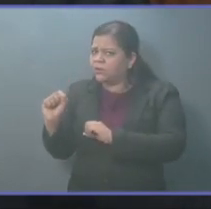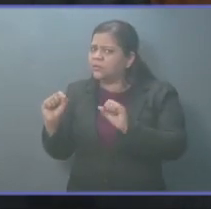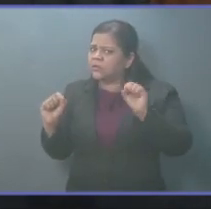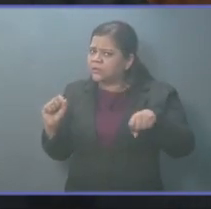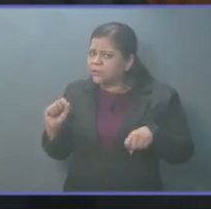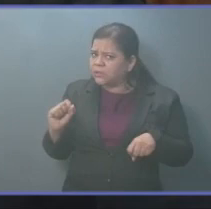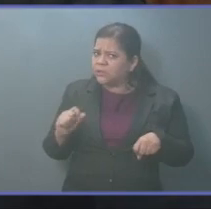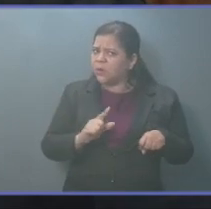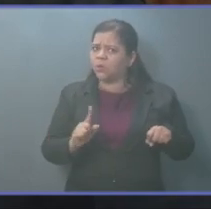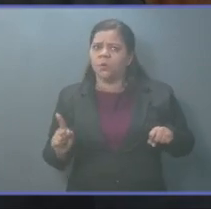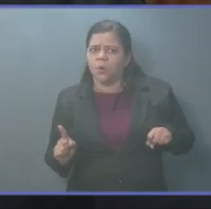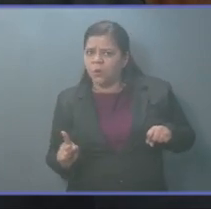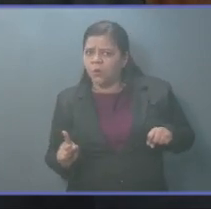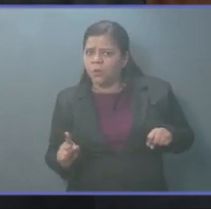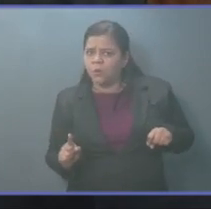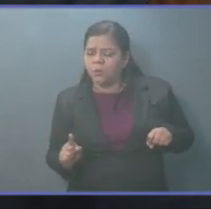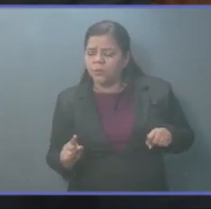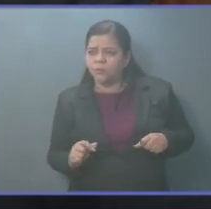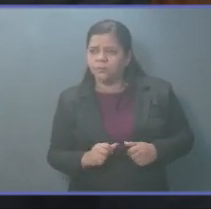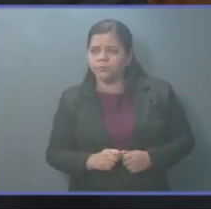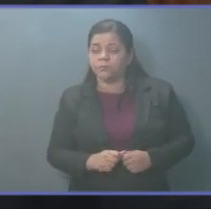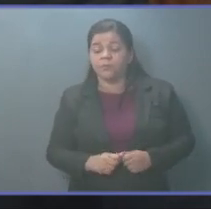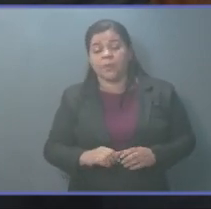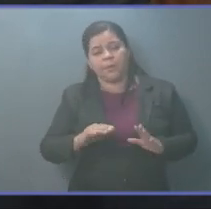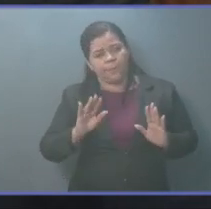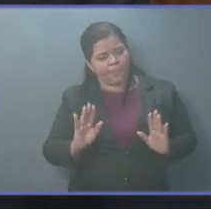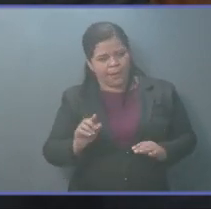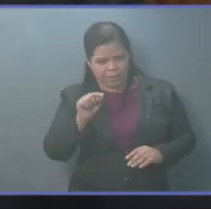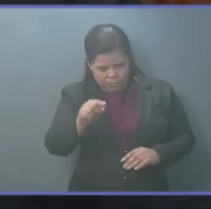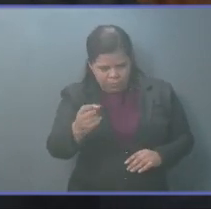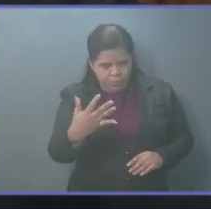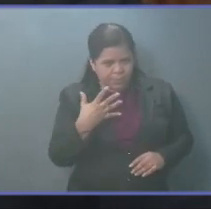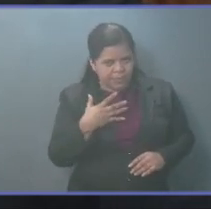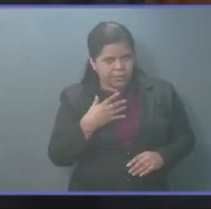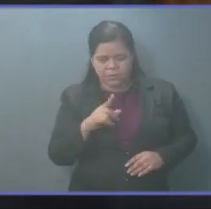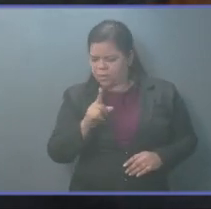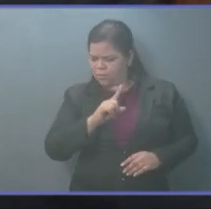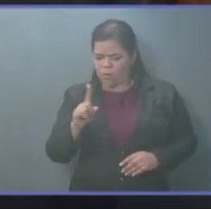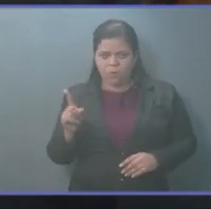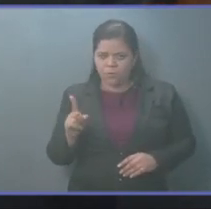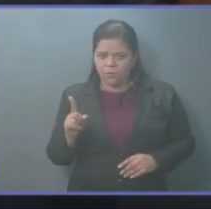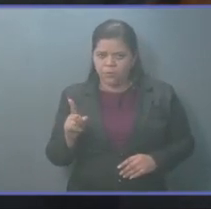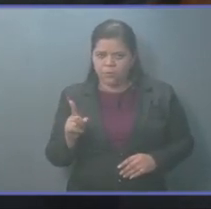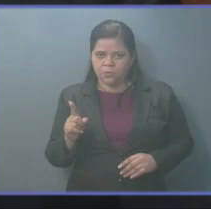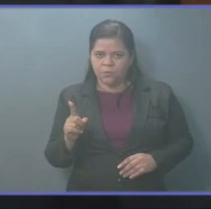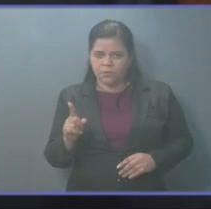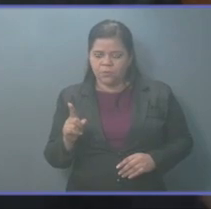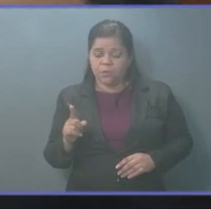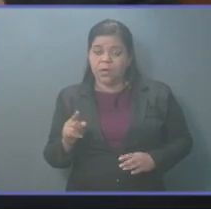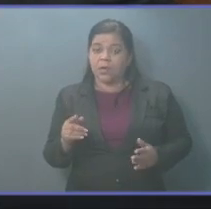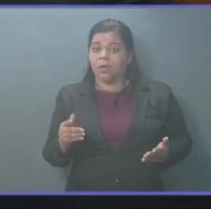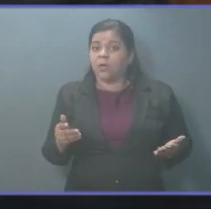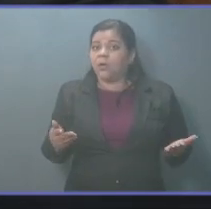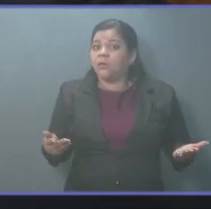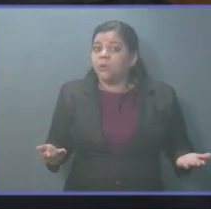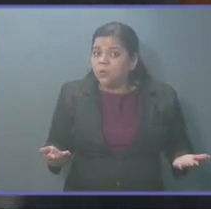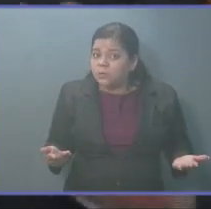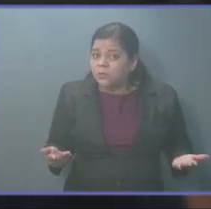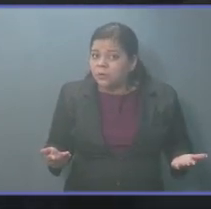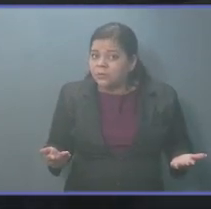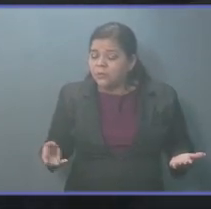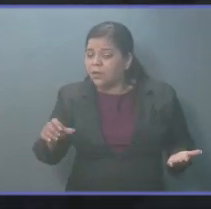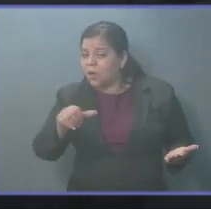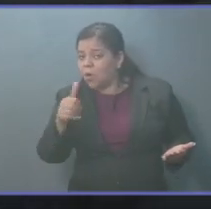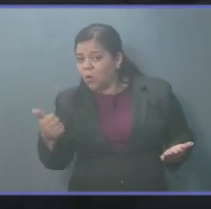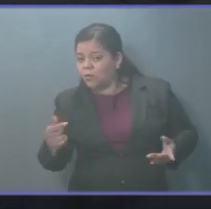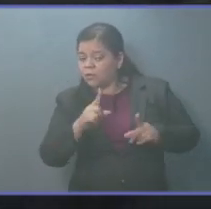¿Sí o no? Si su respuesta es que no vino a eso, entonces la otra pregunta